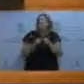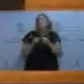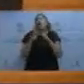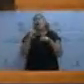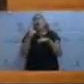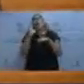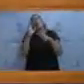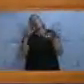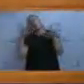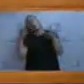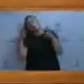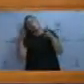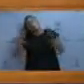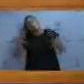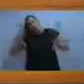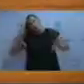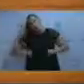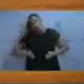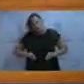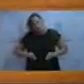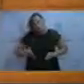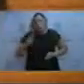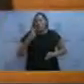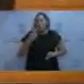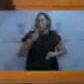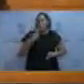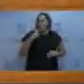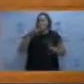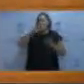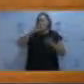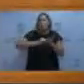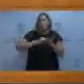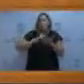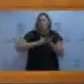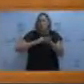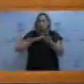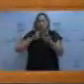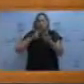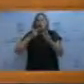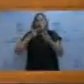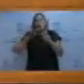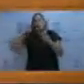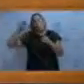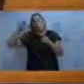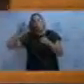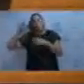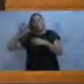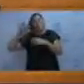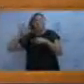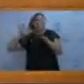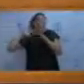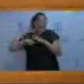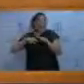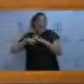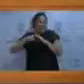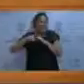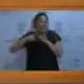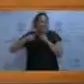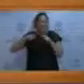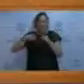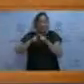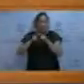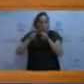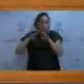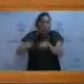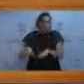la desistimiento, ha dicho usted en el contrato del gerente. No ha dado las razones, pero yo he visto que usted en la prensa, que supongo que